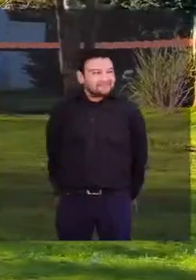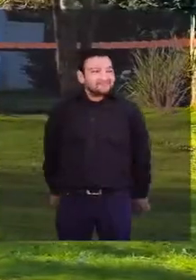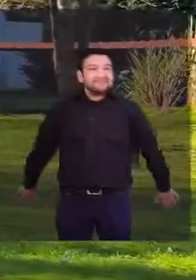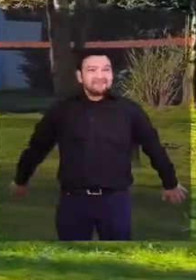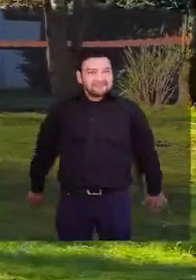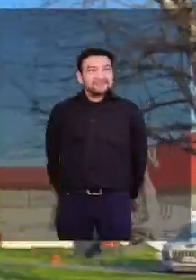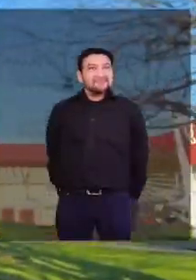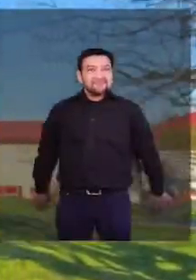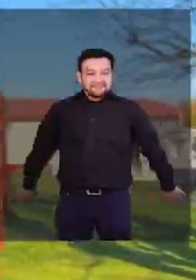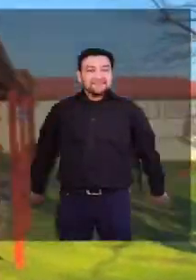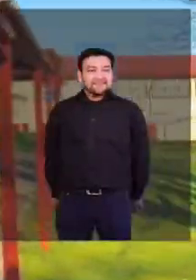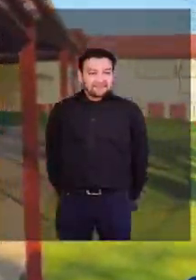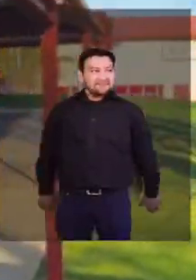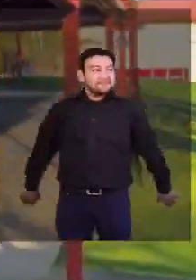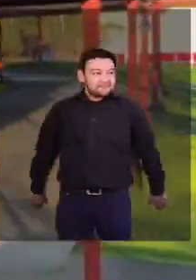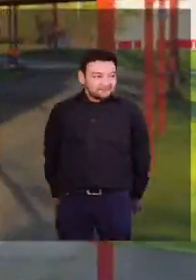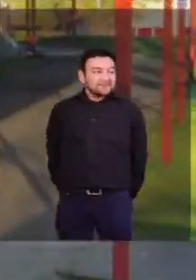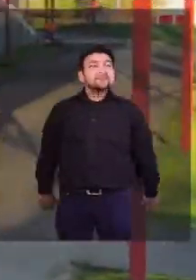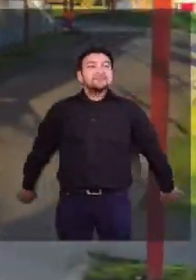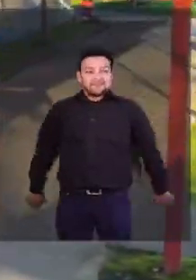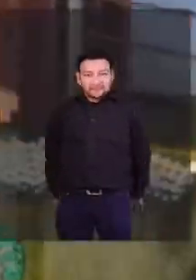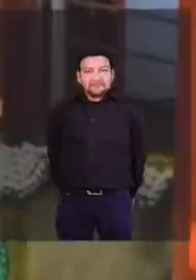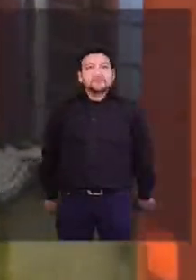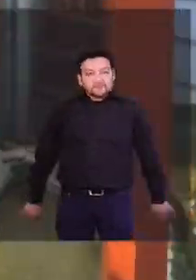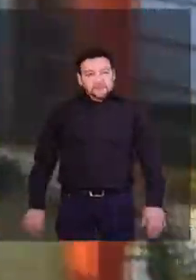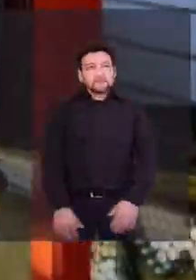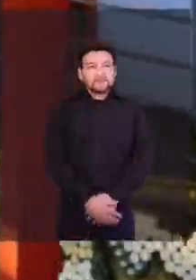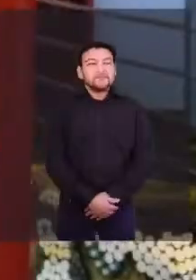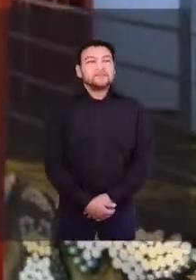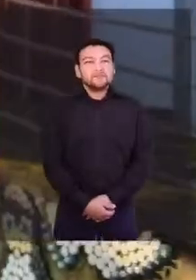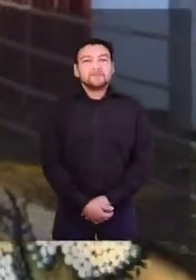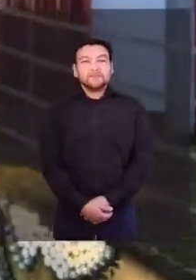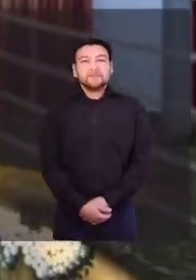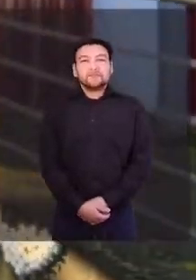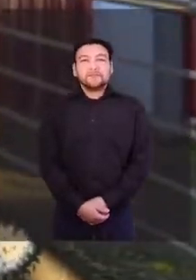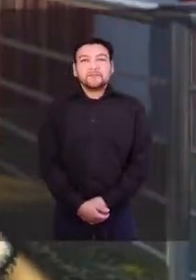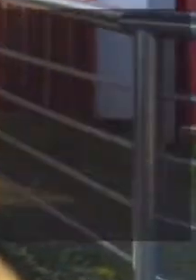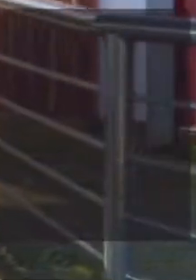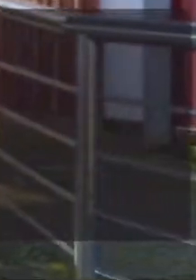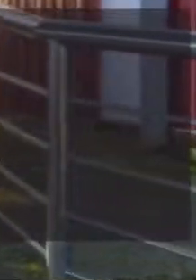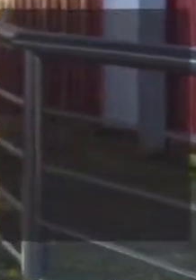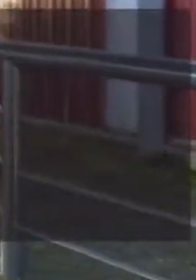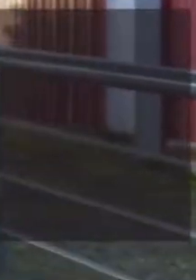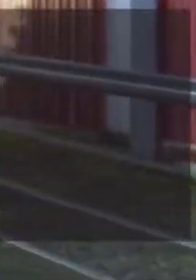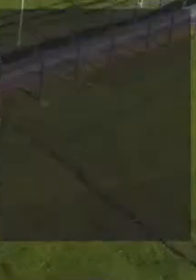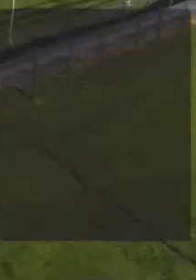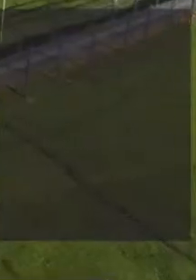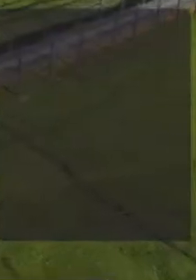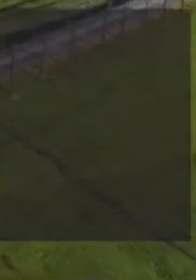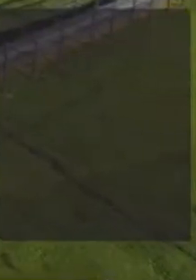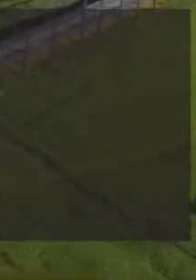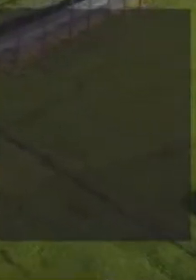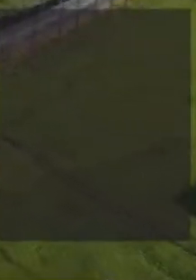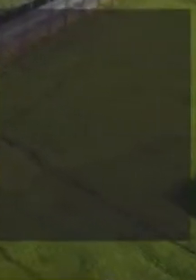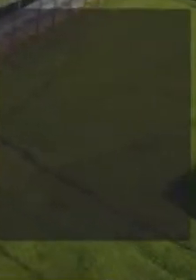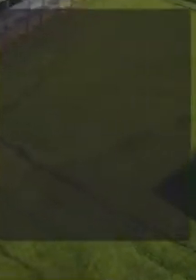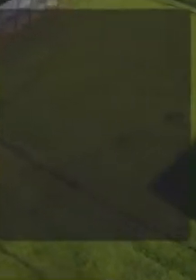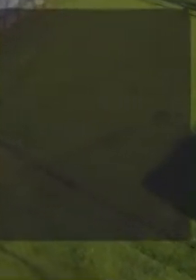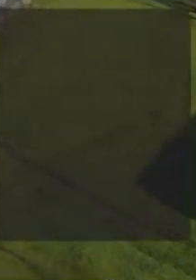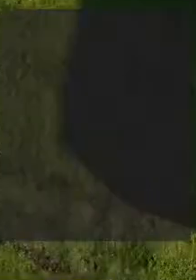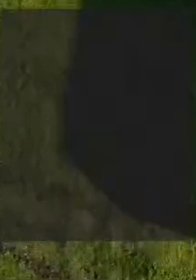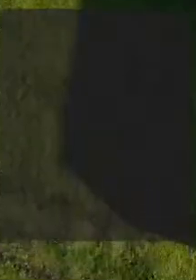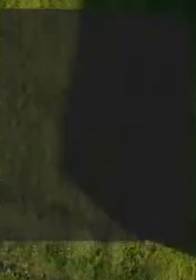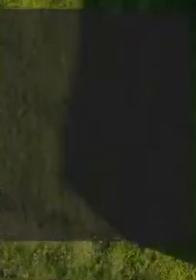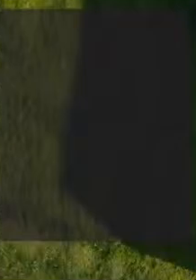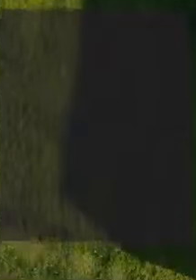en investigación e innovación, estimulando la curiosidad y el espíritu crítico para ayudarte a alcanzar tus metas